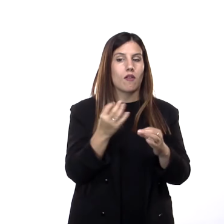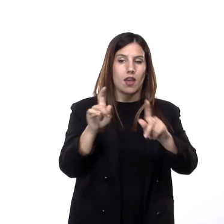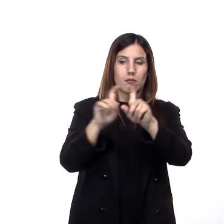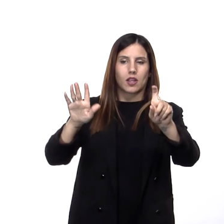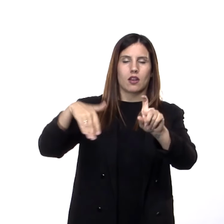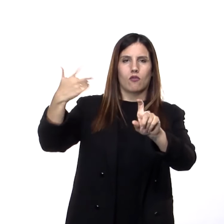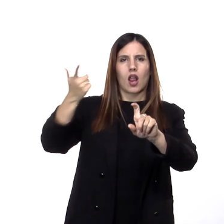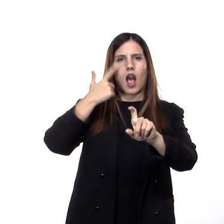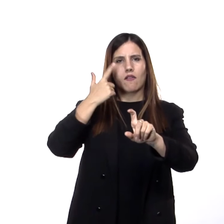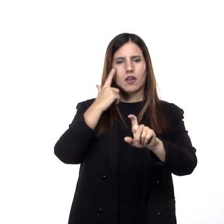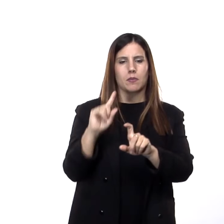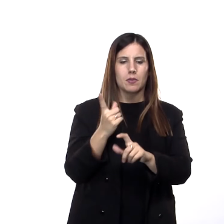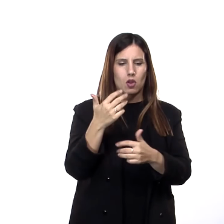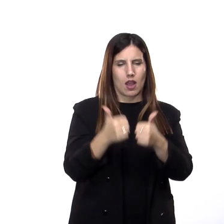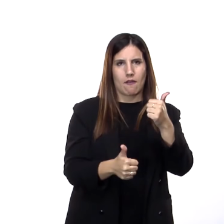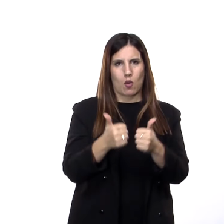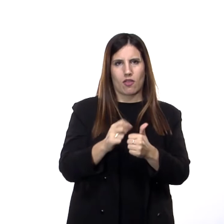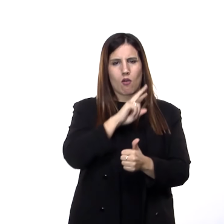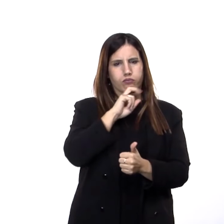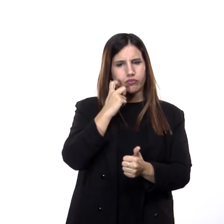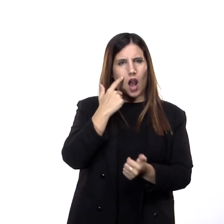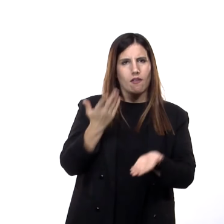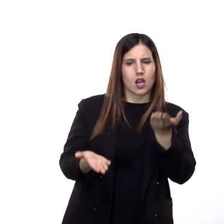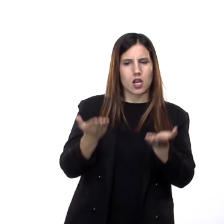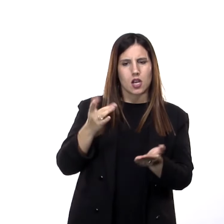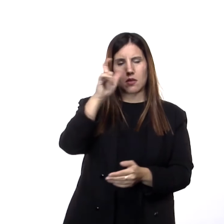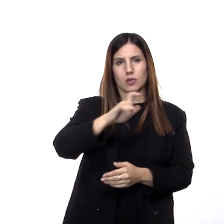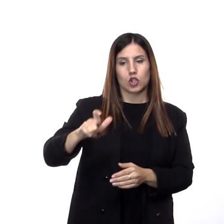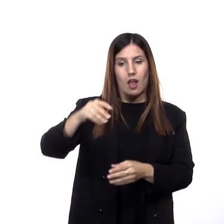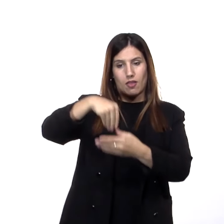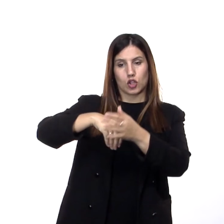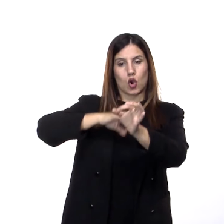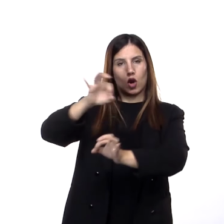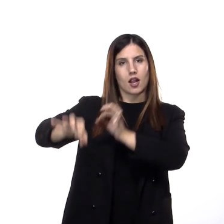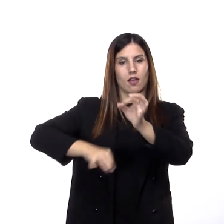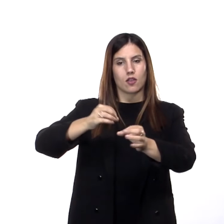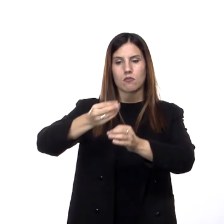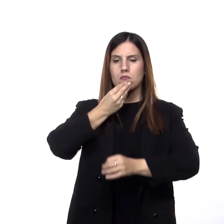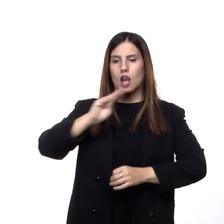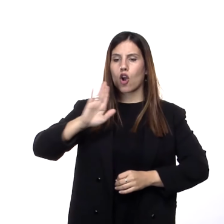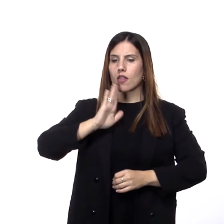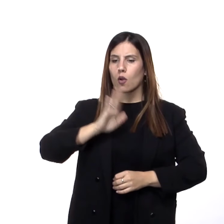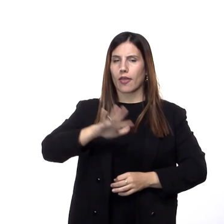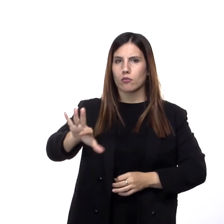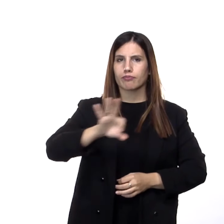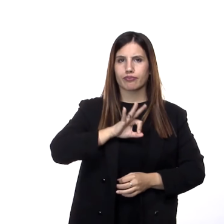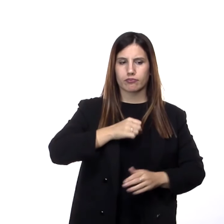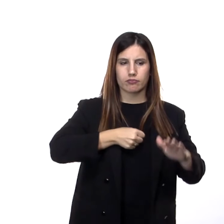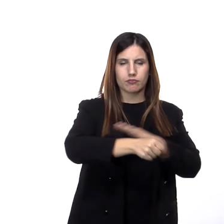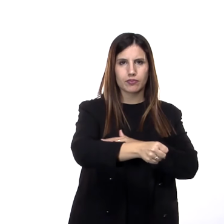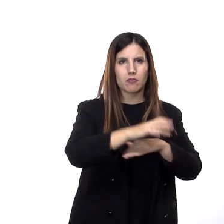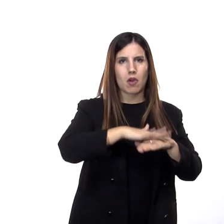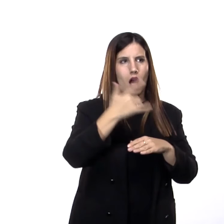una evaluación previa de proveedores elegir a las mejores personas dentro la organización capacitarlas para que ese proceso sea lo